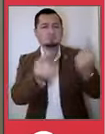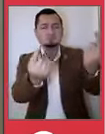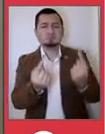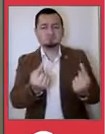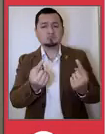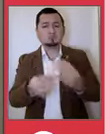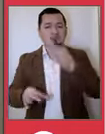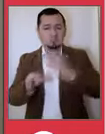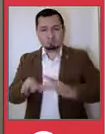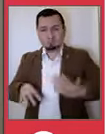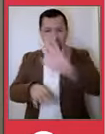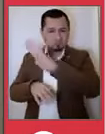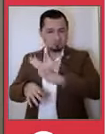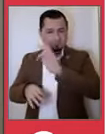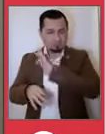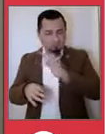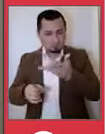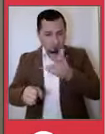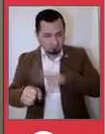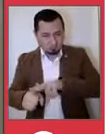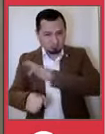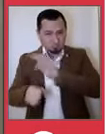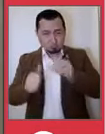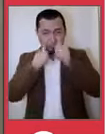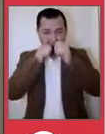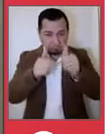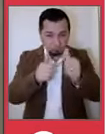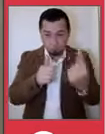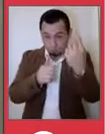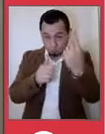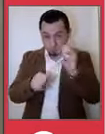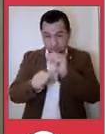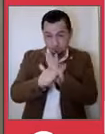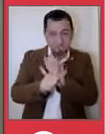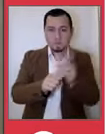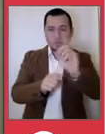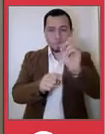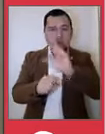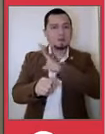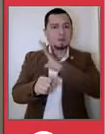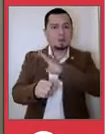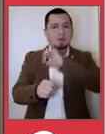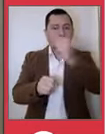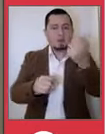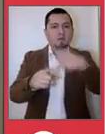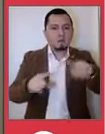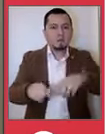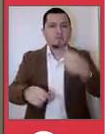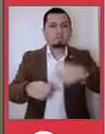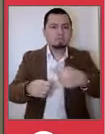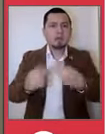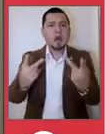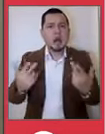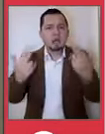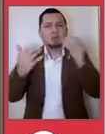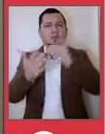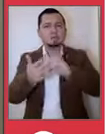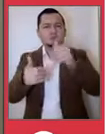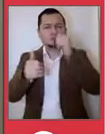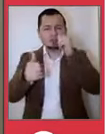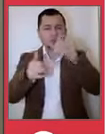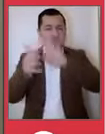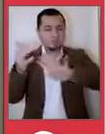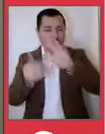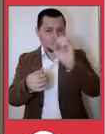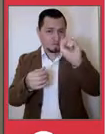porque en todos estos hospitales también tenemos que atender otros padecimientos dicho de otra manera hoy tenemos un desdoble del 76 por ciento